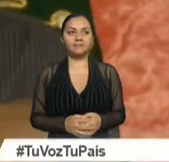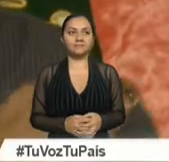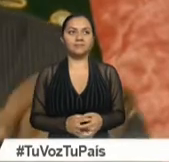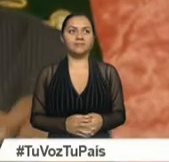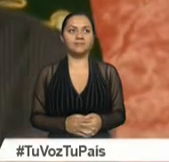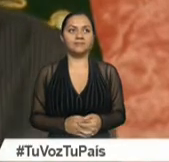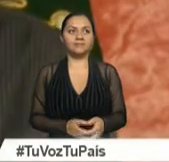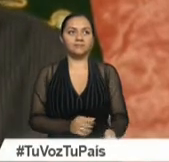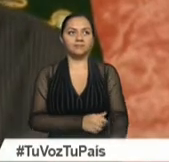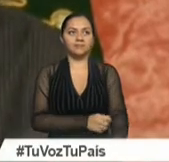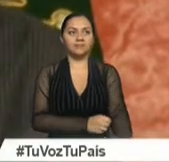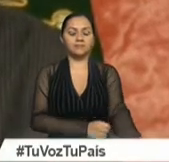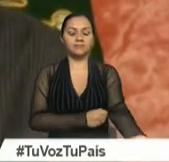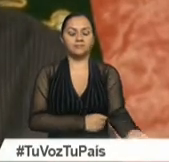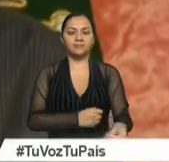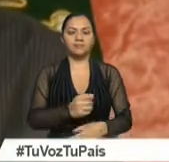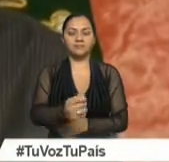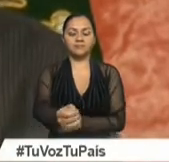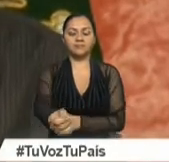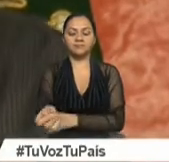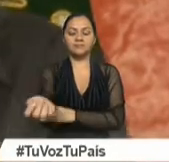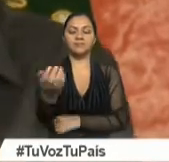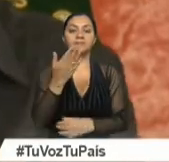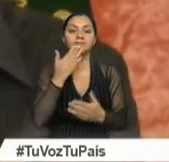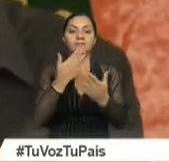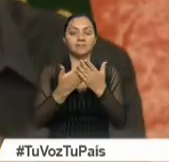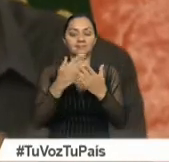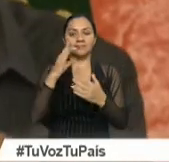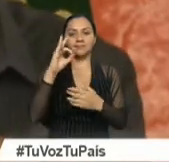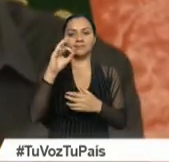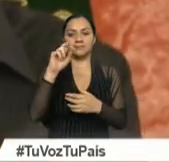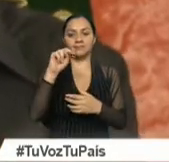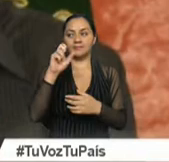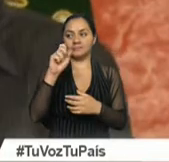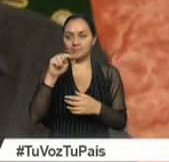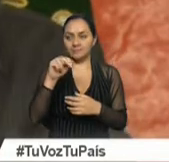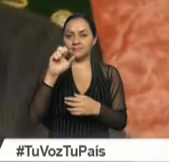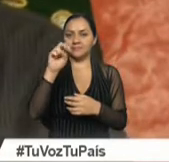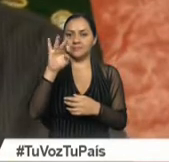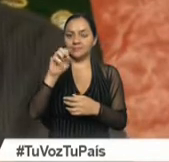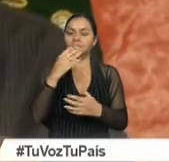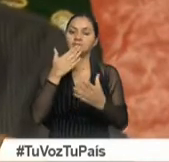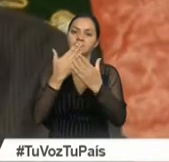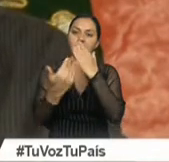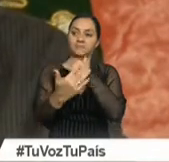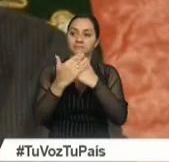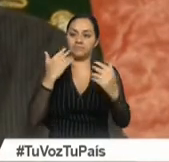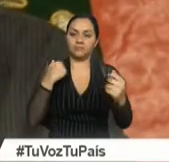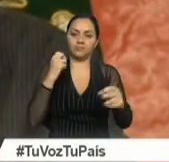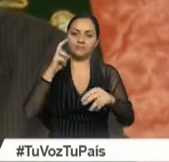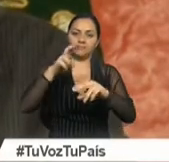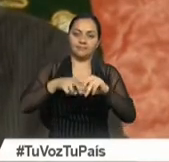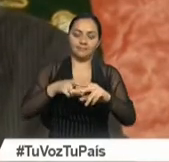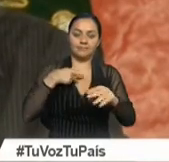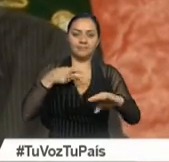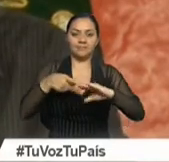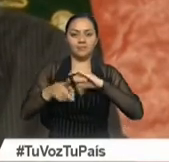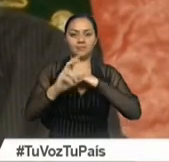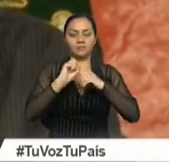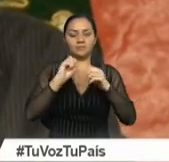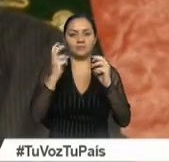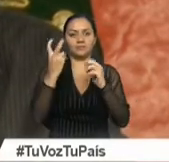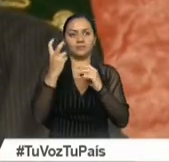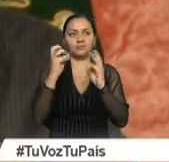Gracias. Gracias, Franklin. Gracias, Santos. Gracias, queridos amigos, por invitarme a inaugurar este, el